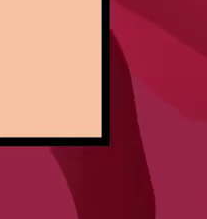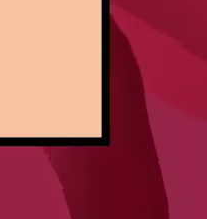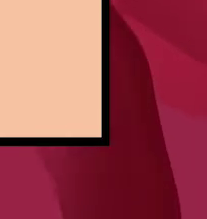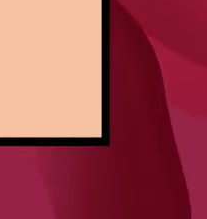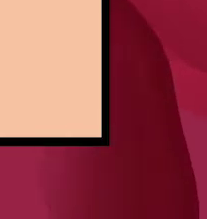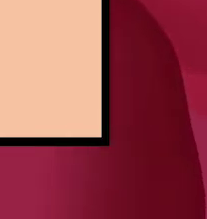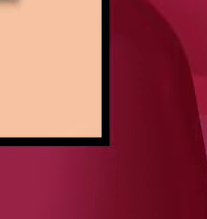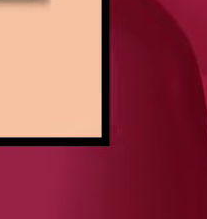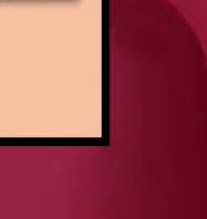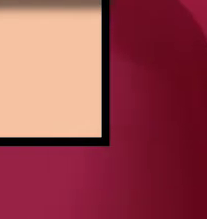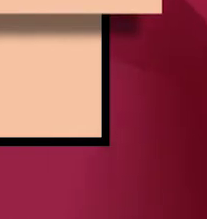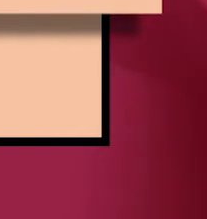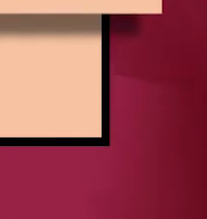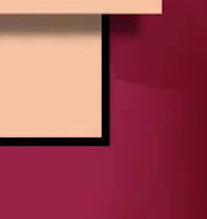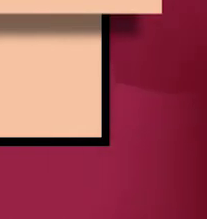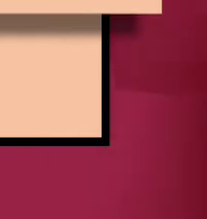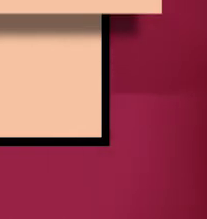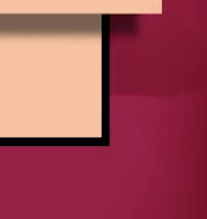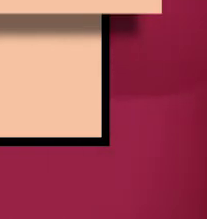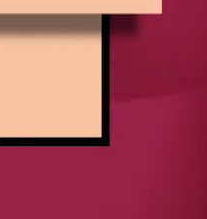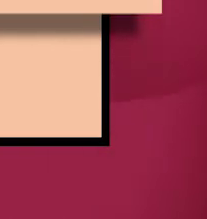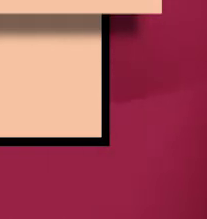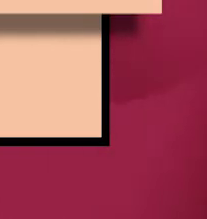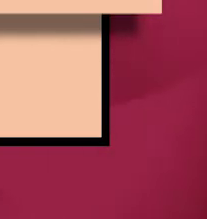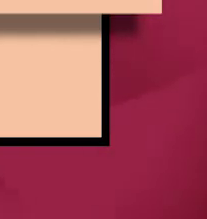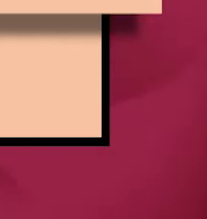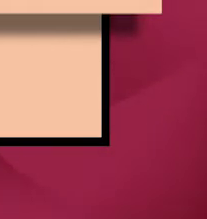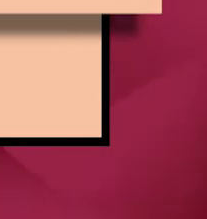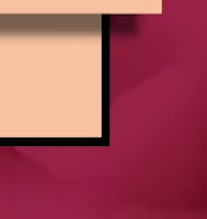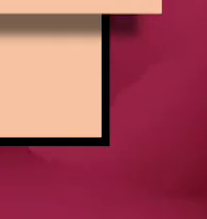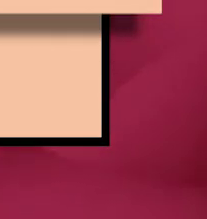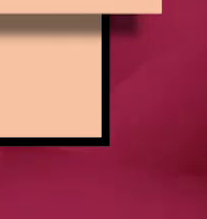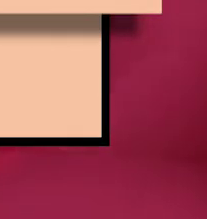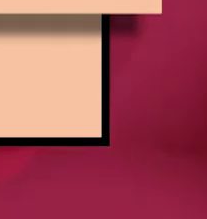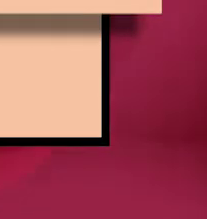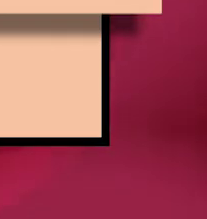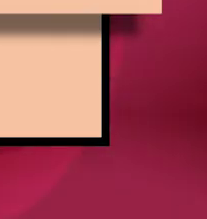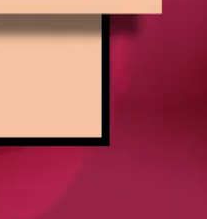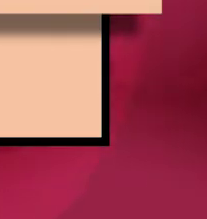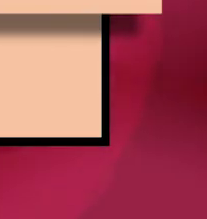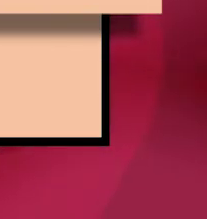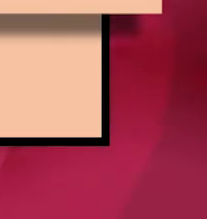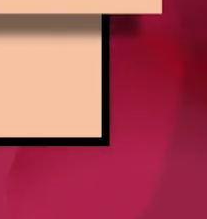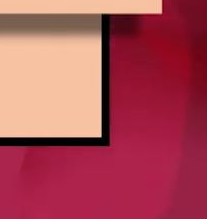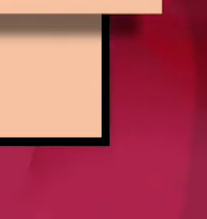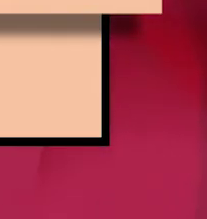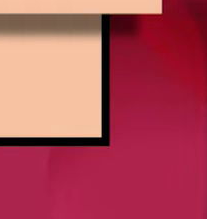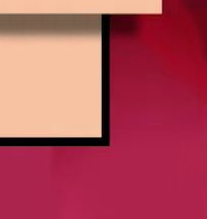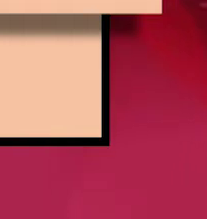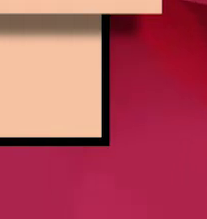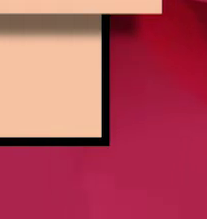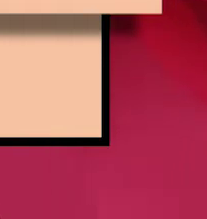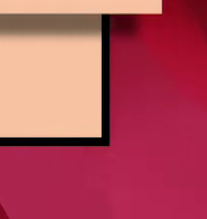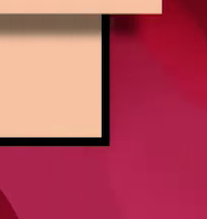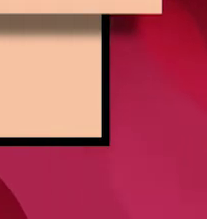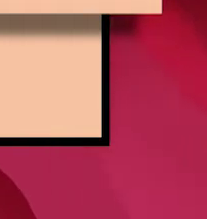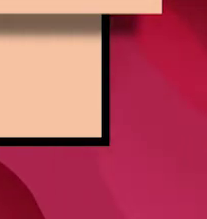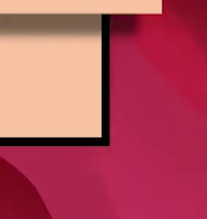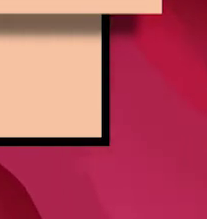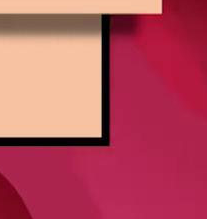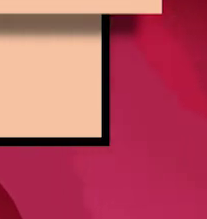Hamatsingu dinyehe amatsifani. Maziti fasia. Fodi pahinda